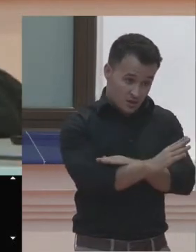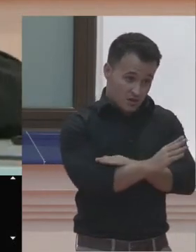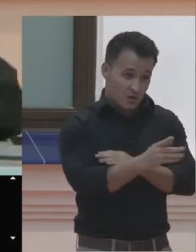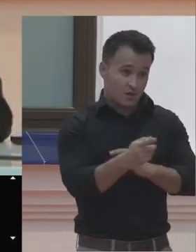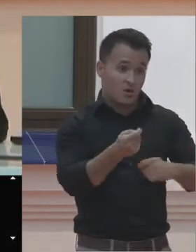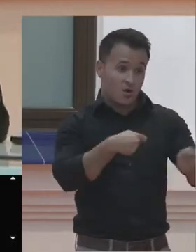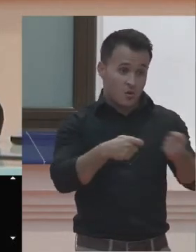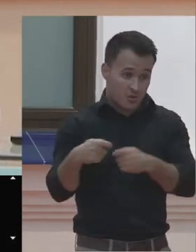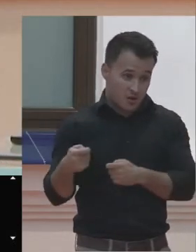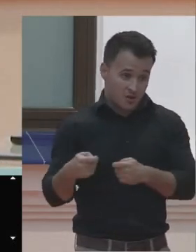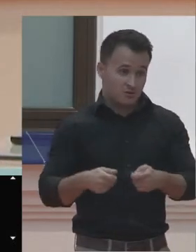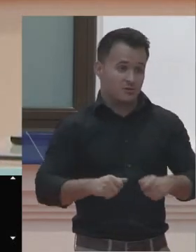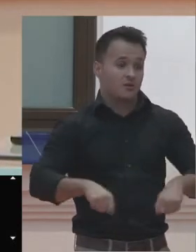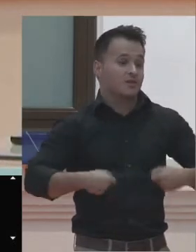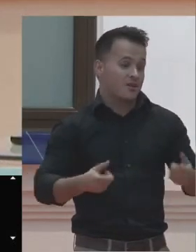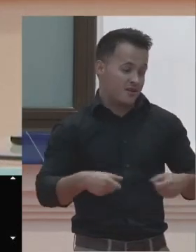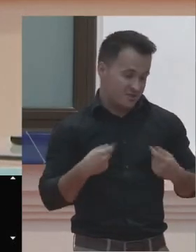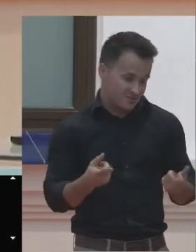que estés.